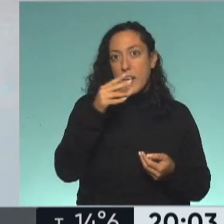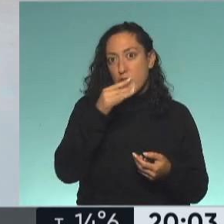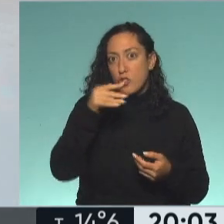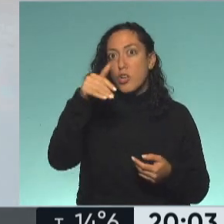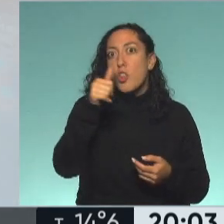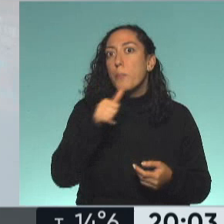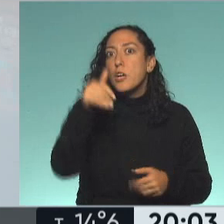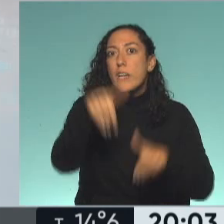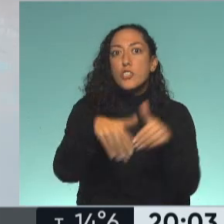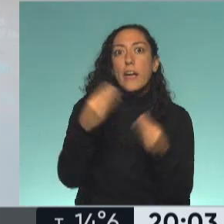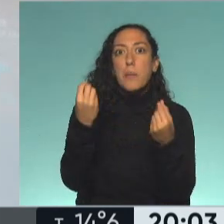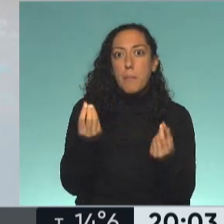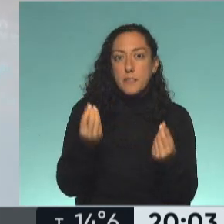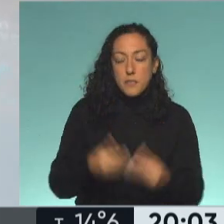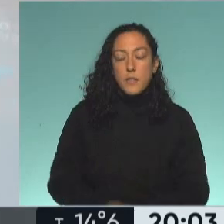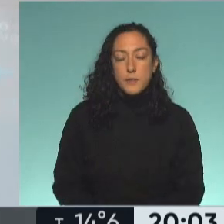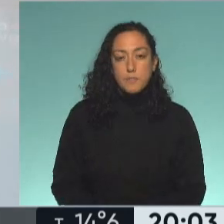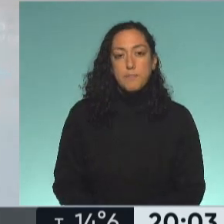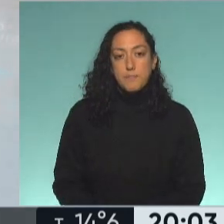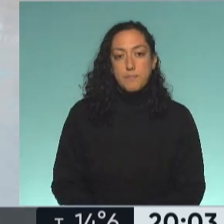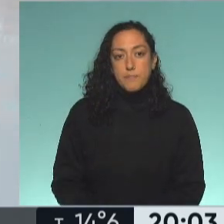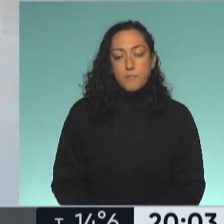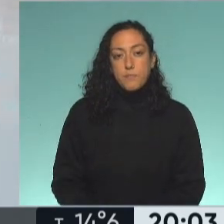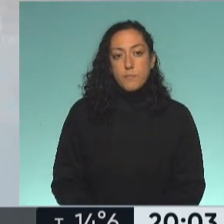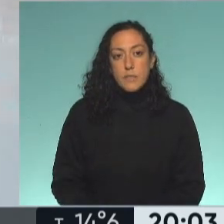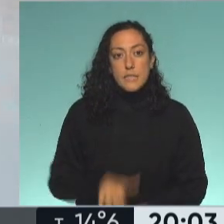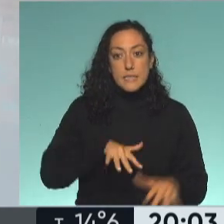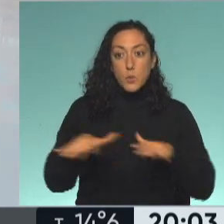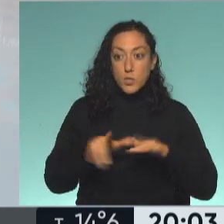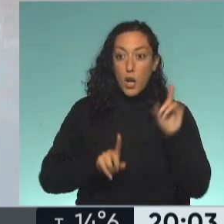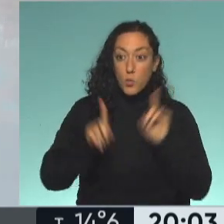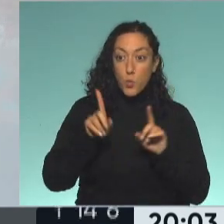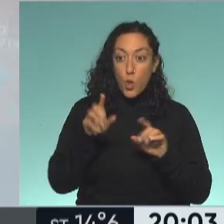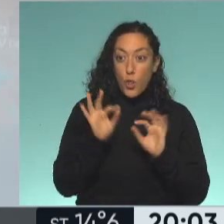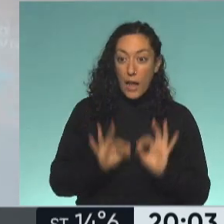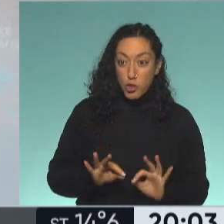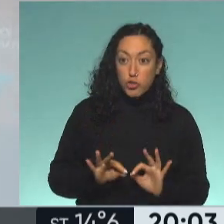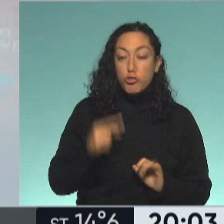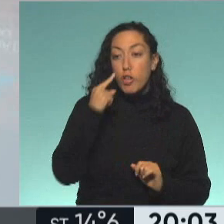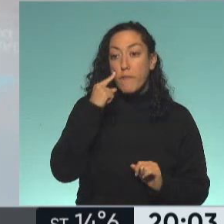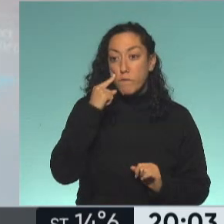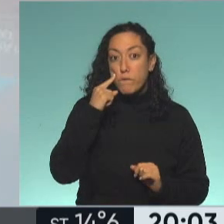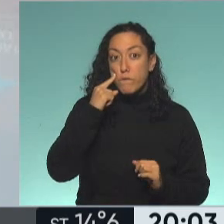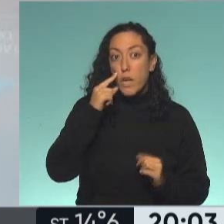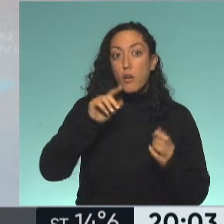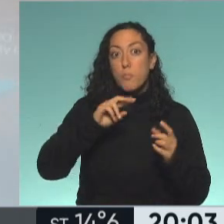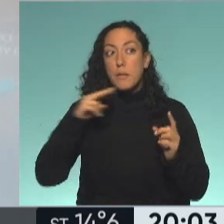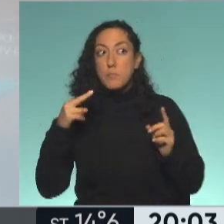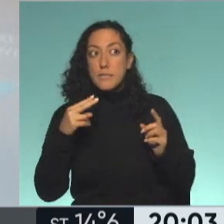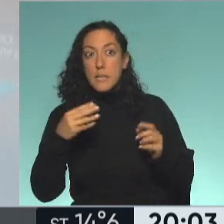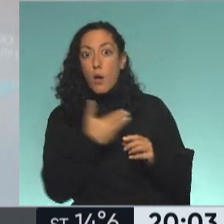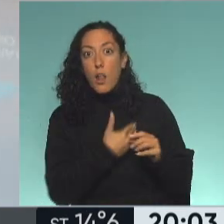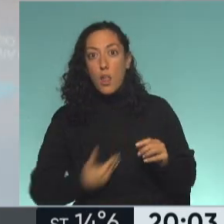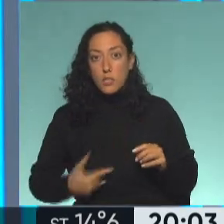domingo 14. Por supuesto. Bueno. En algunos casos, algunos datos seguramente podrán leerse desde la perspectiva nacional y en otros